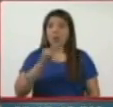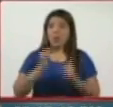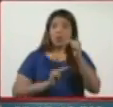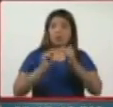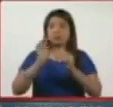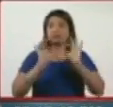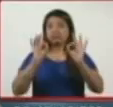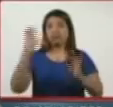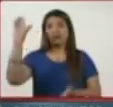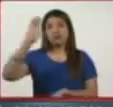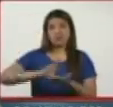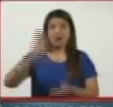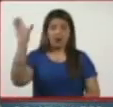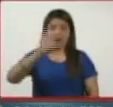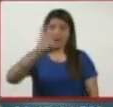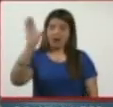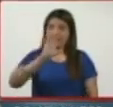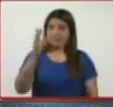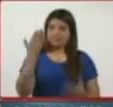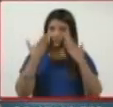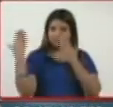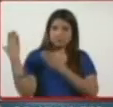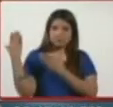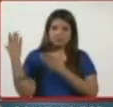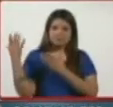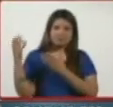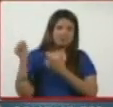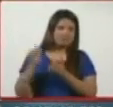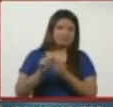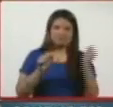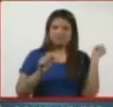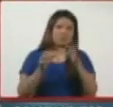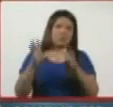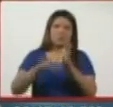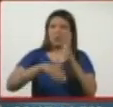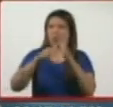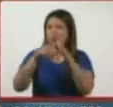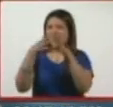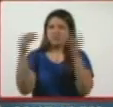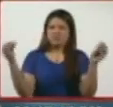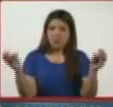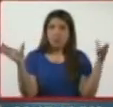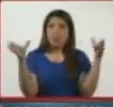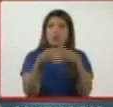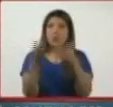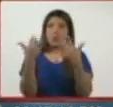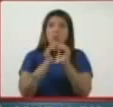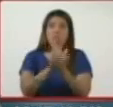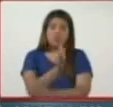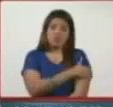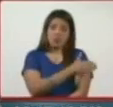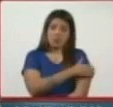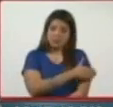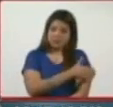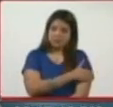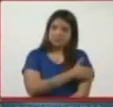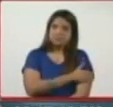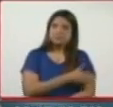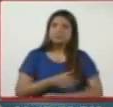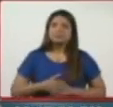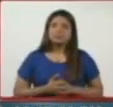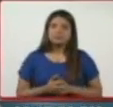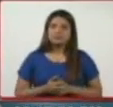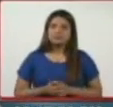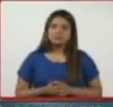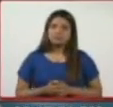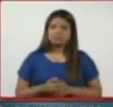ciudad de Caracas, fue salvajemente saqueado por hordas opositoras que con total